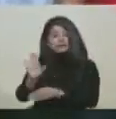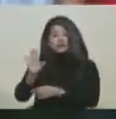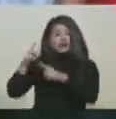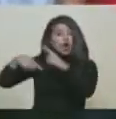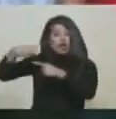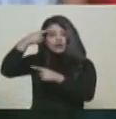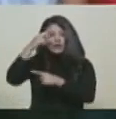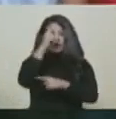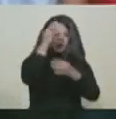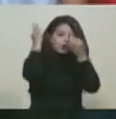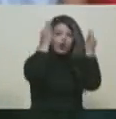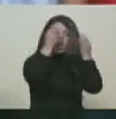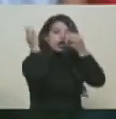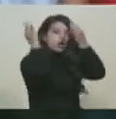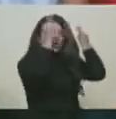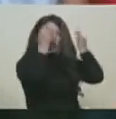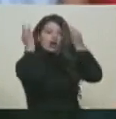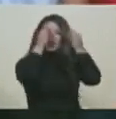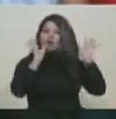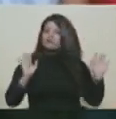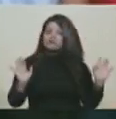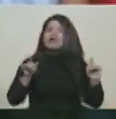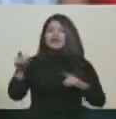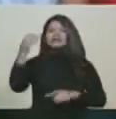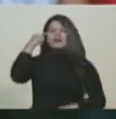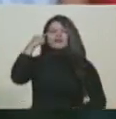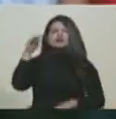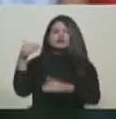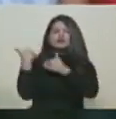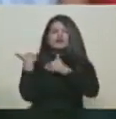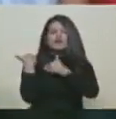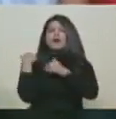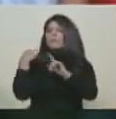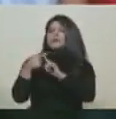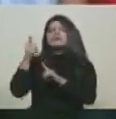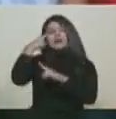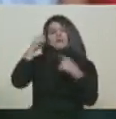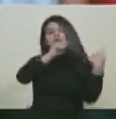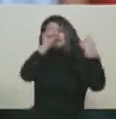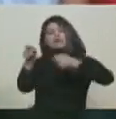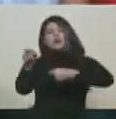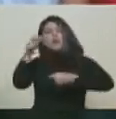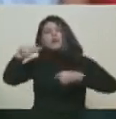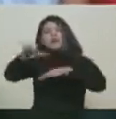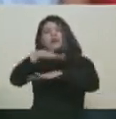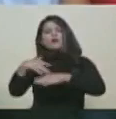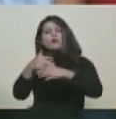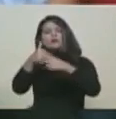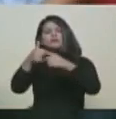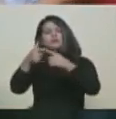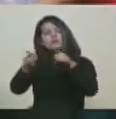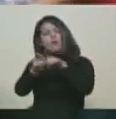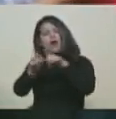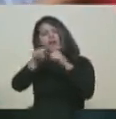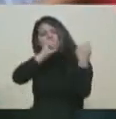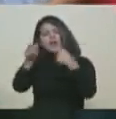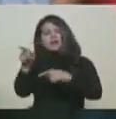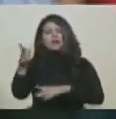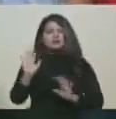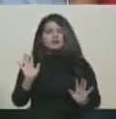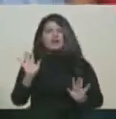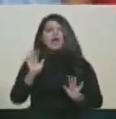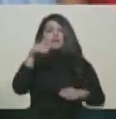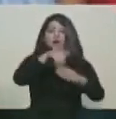claro de sus funciones y en función de quién está puesto allí, del pueblo. El pueblo que lo eligió y